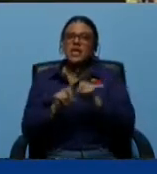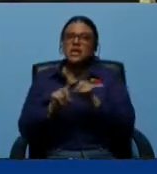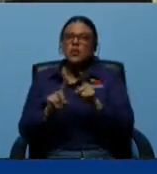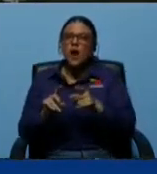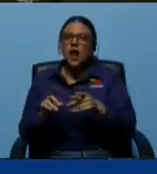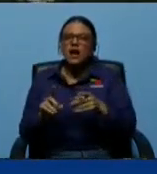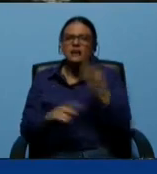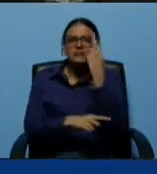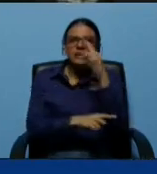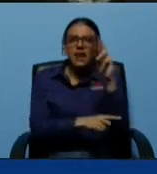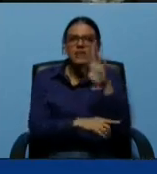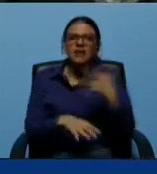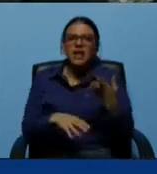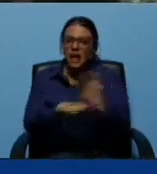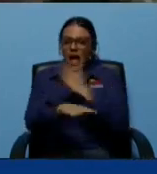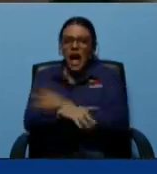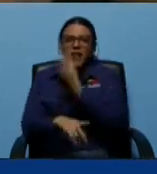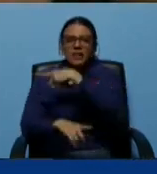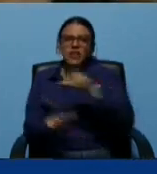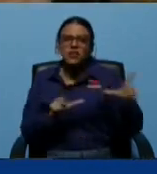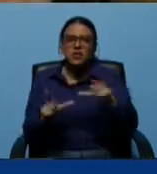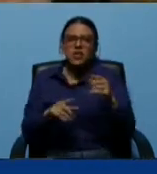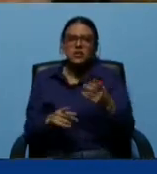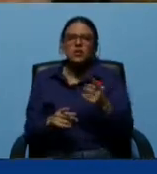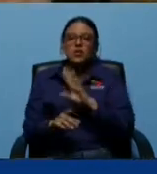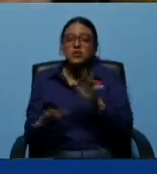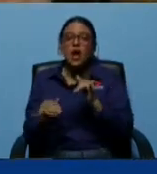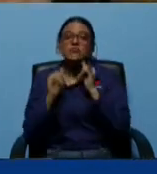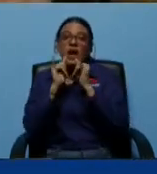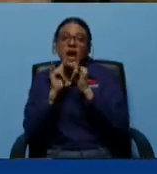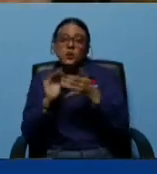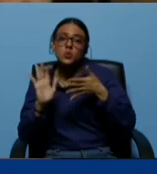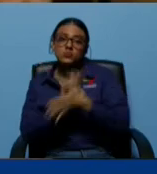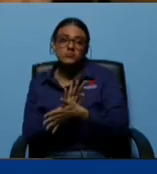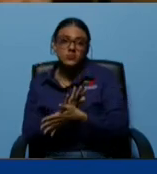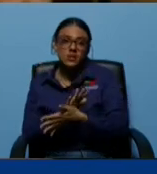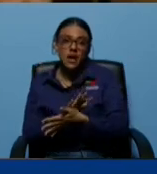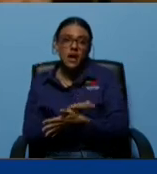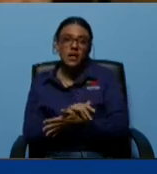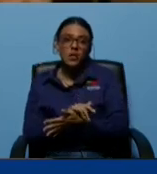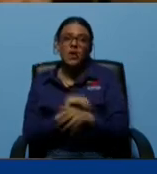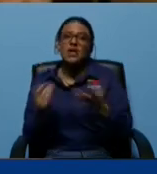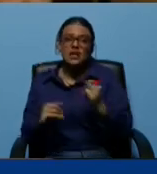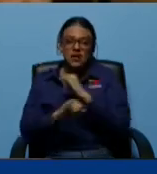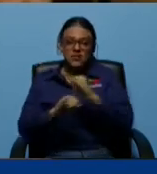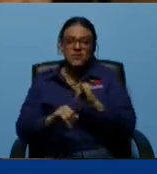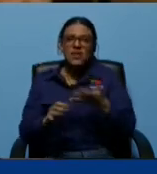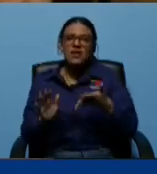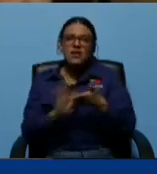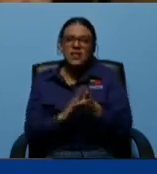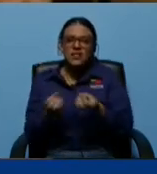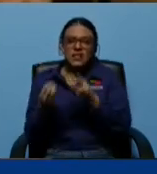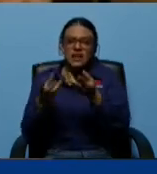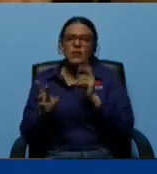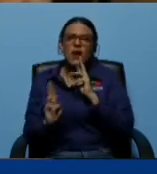insurreccional que previamente ellos habían anunciado y que se terminó convirtiendo